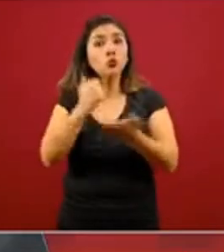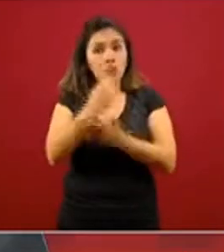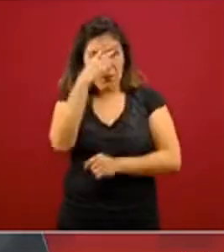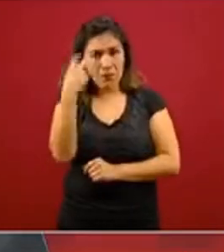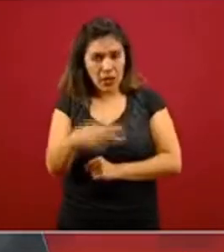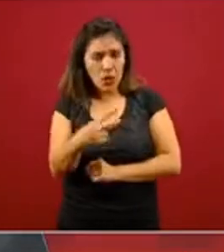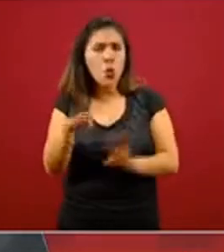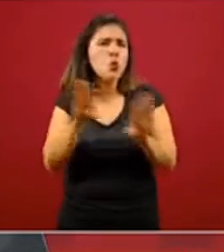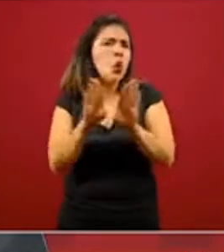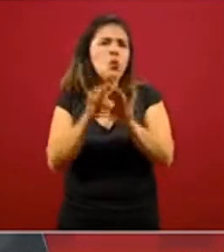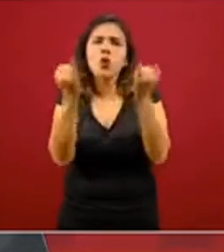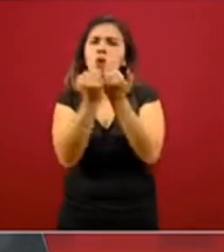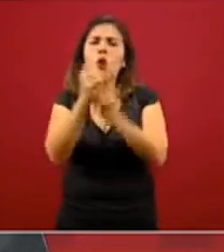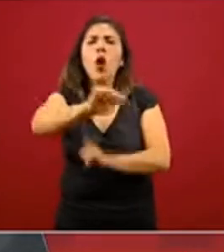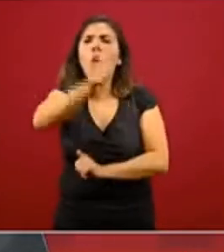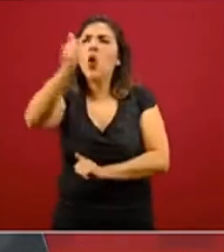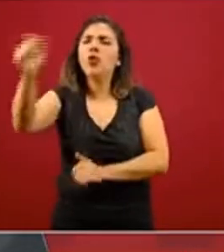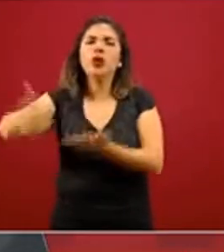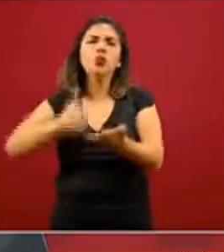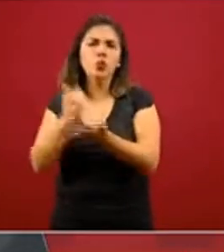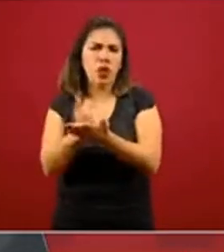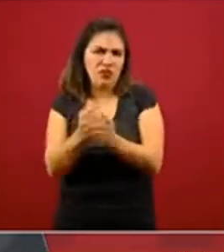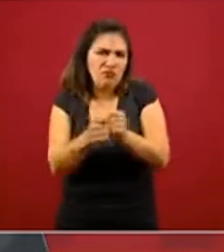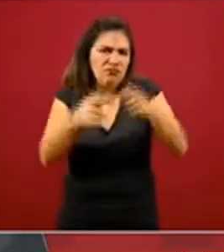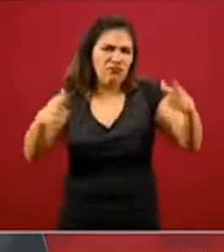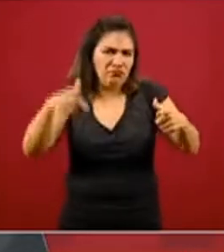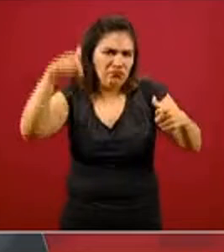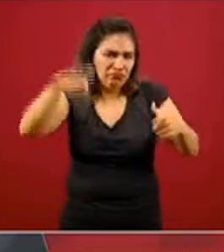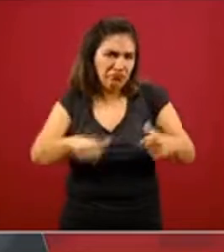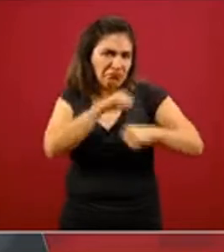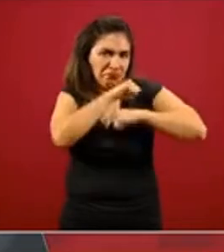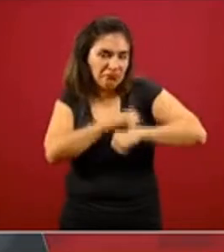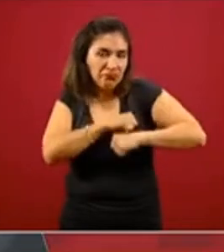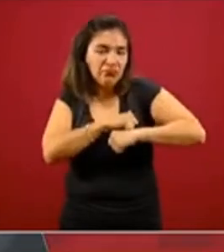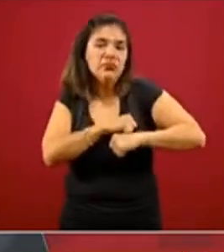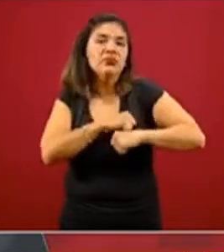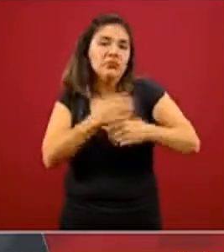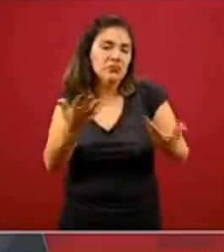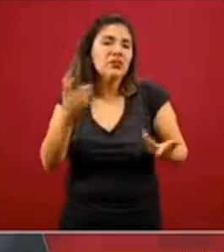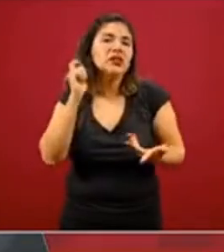como otras ciudades grandes o como una entidad federativa que